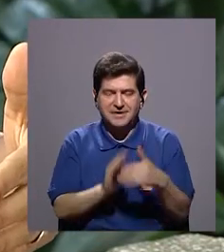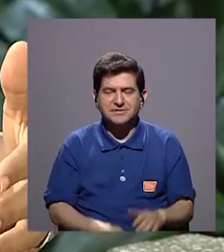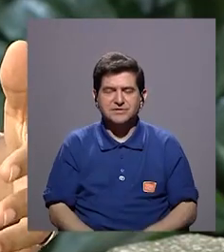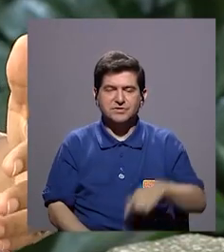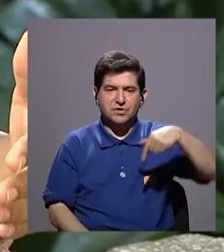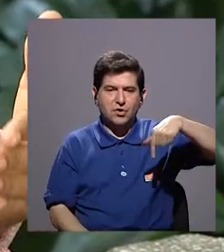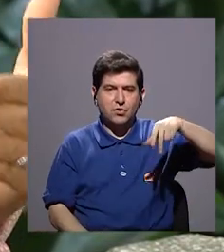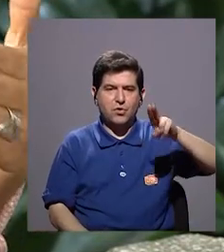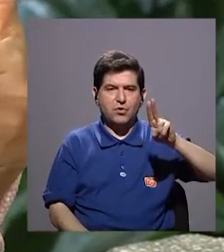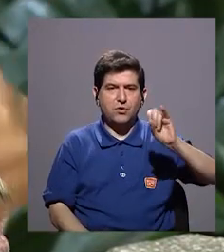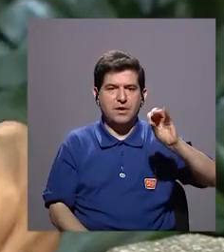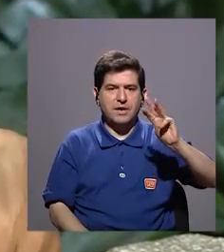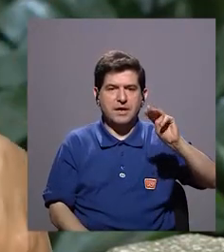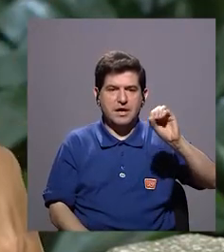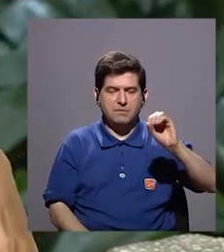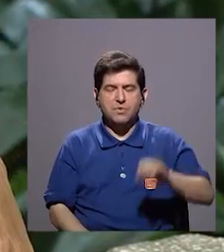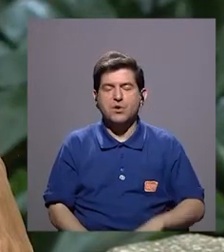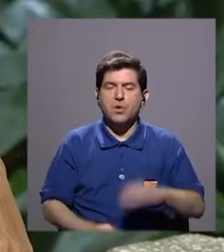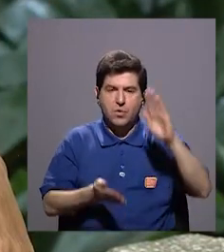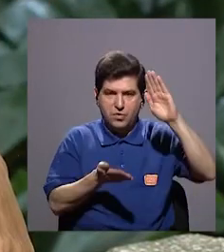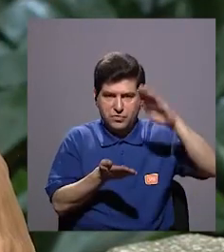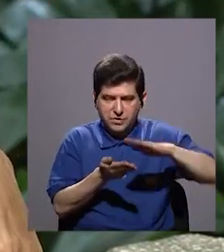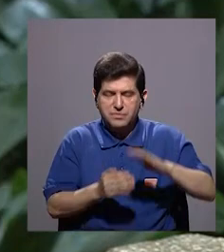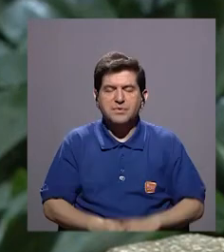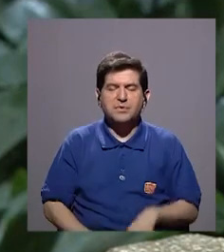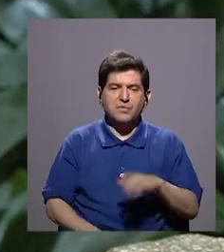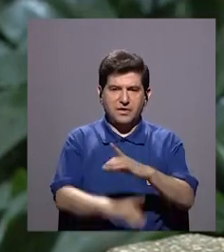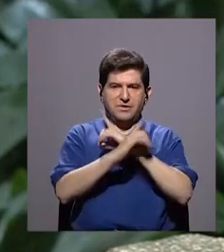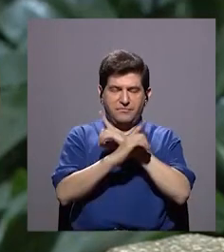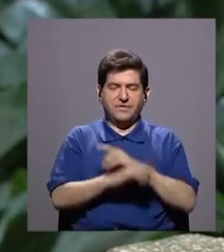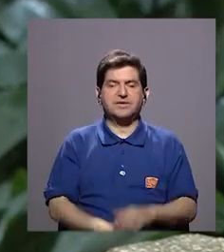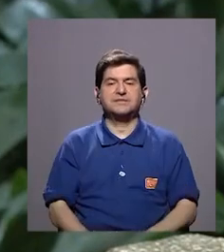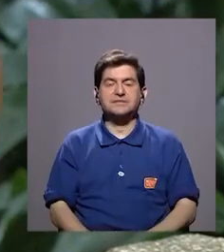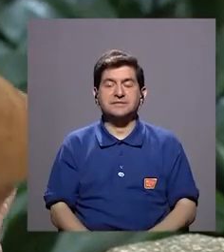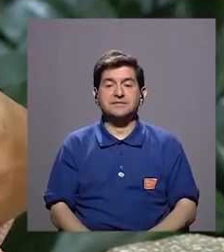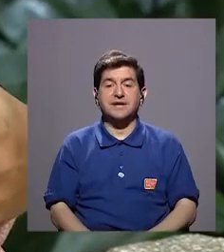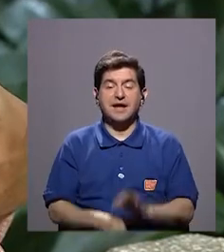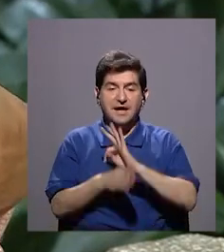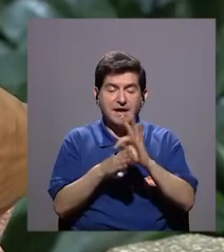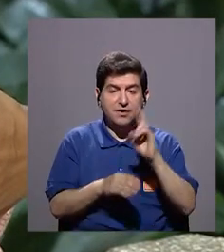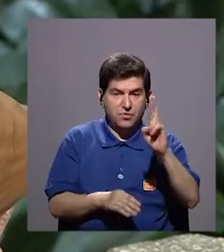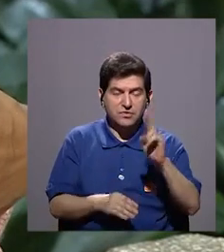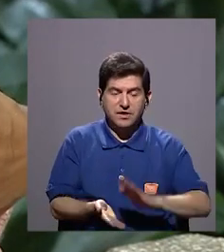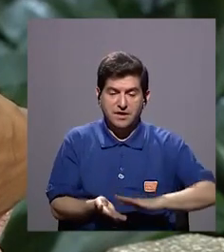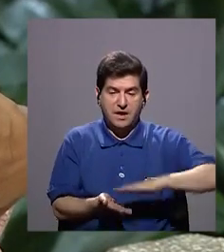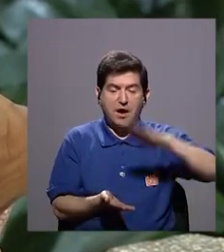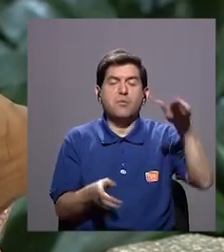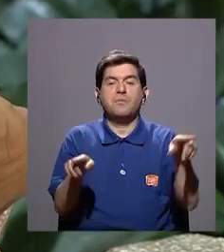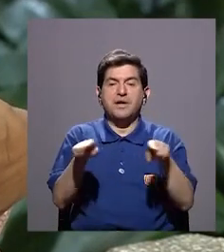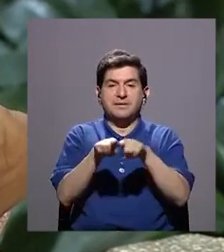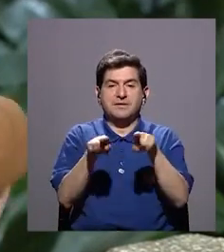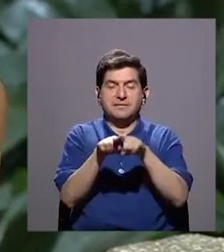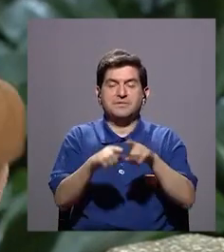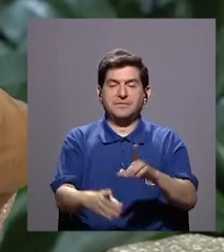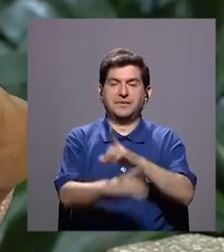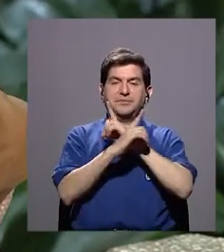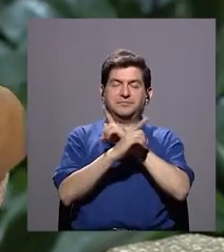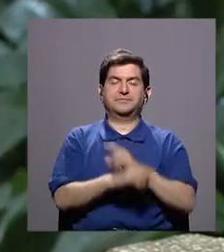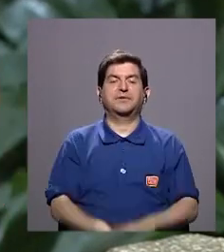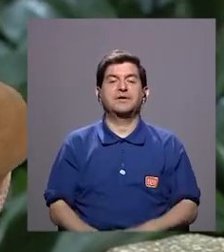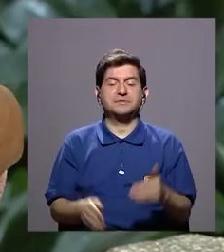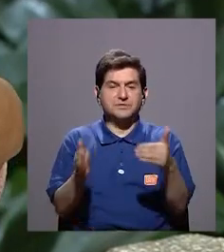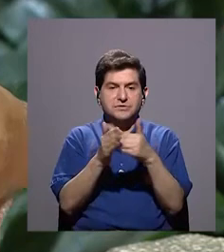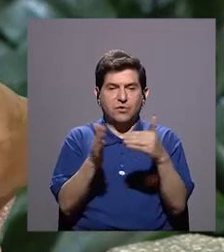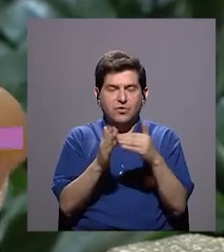la quimio, que le hace bajar sus defensas. Entonces, con el Reiki le sube las defensas, ¿ok? Es una manera como